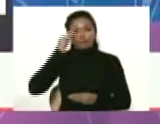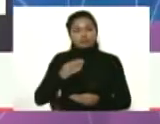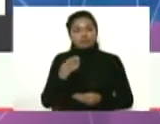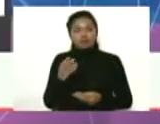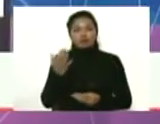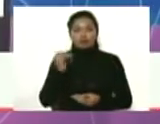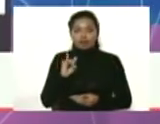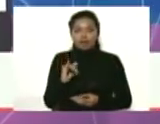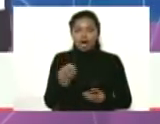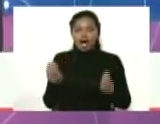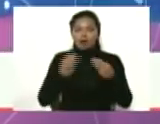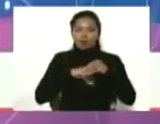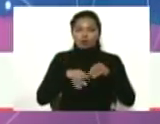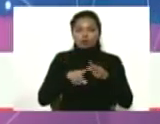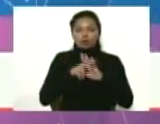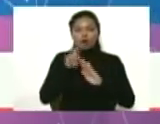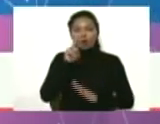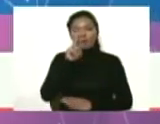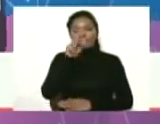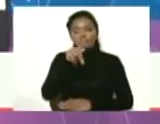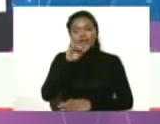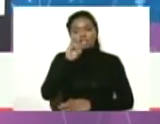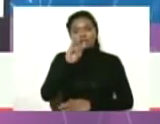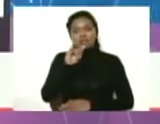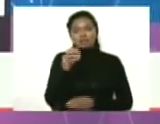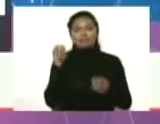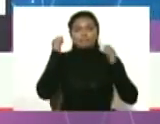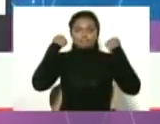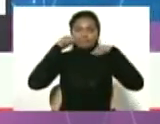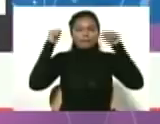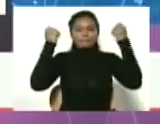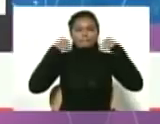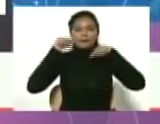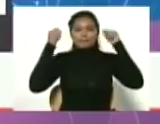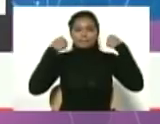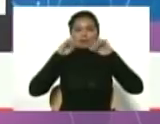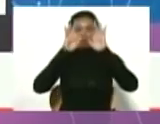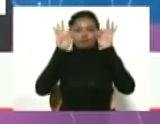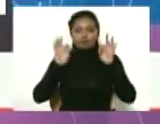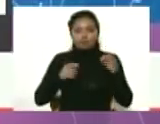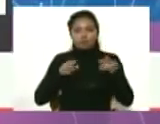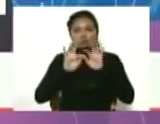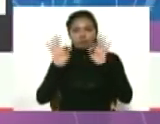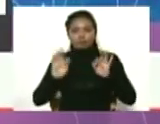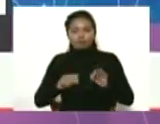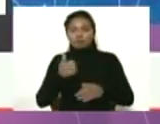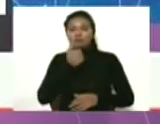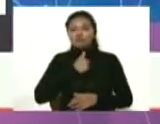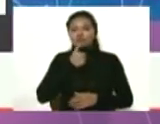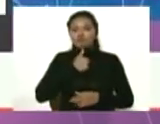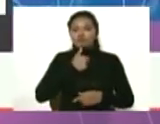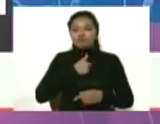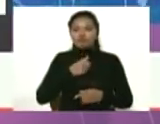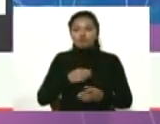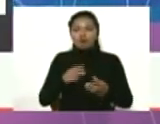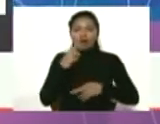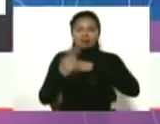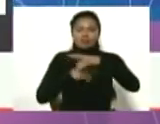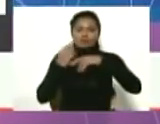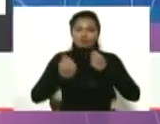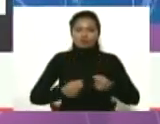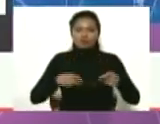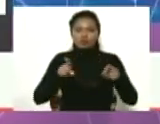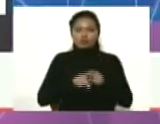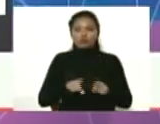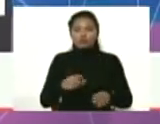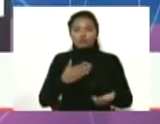que conforman las UPDI están entrenados en el método táctico de resistencia revolucionaria.